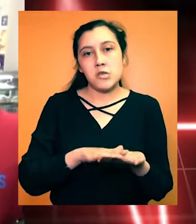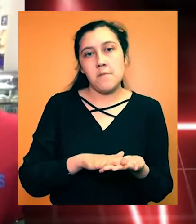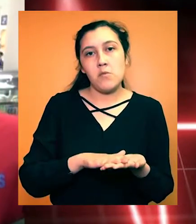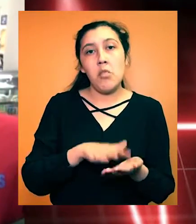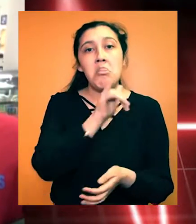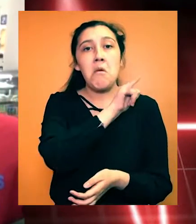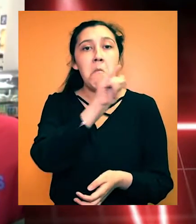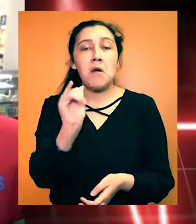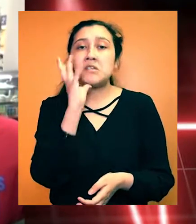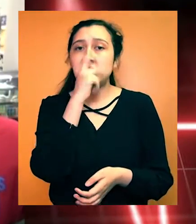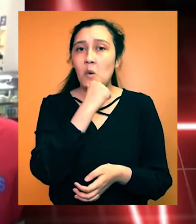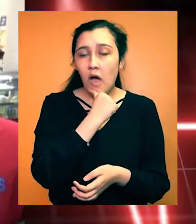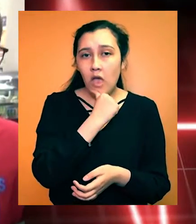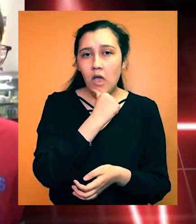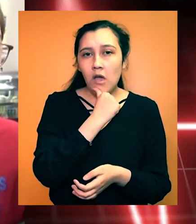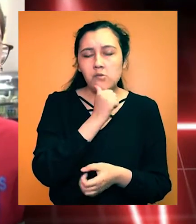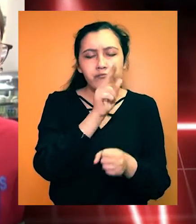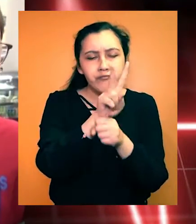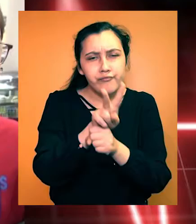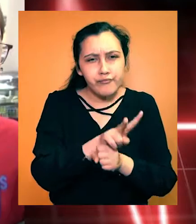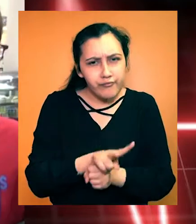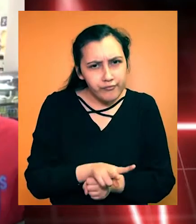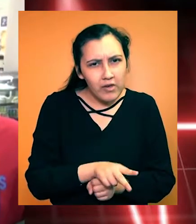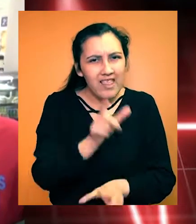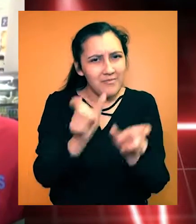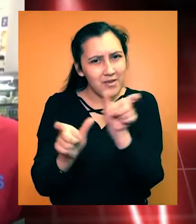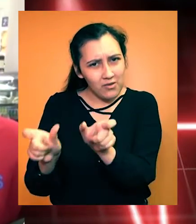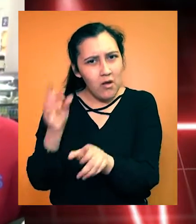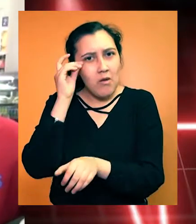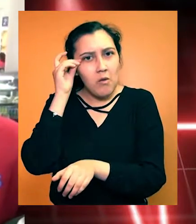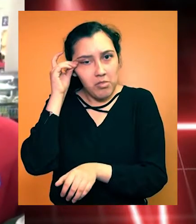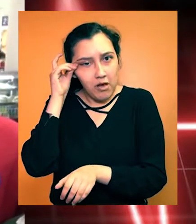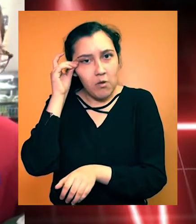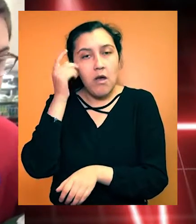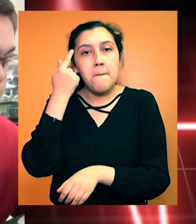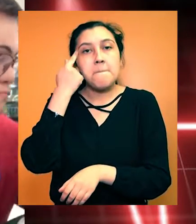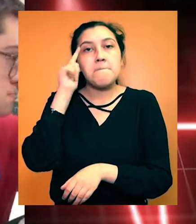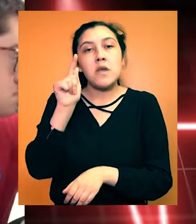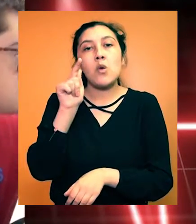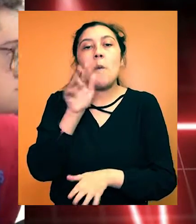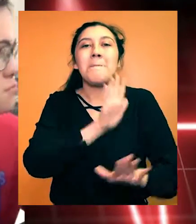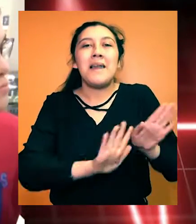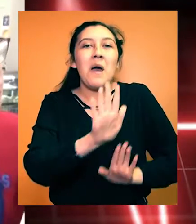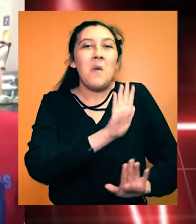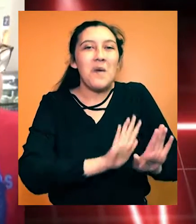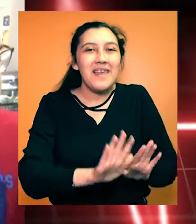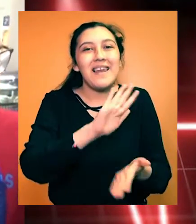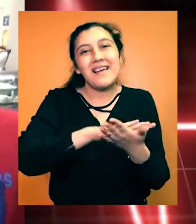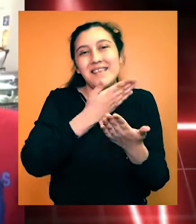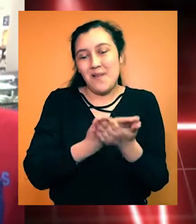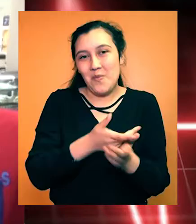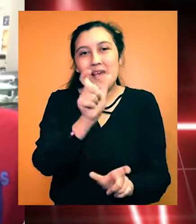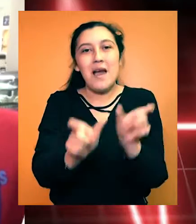eso, ellos se tienen que hacer un seguimiento, pero básicamente dirigido a la prevención en salud de las personas con síndrome de